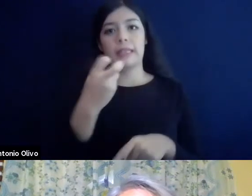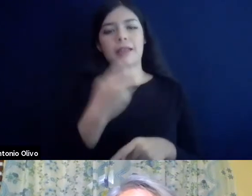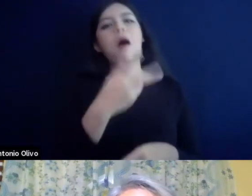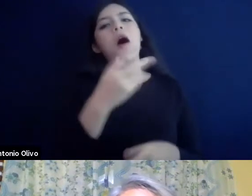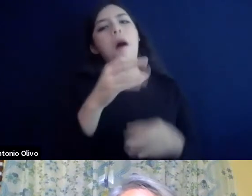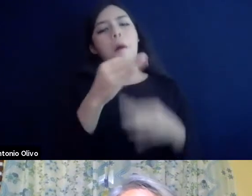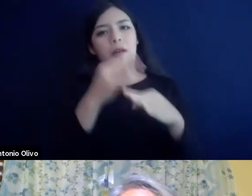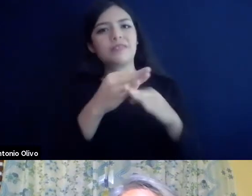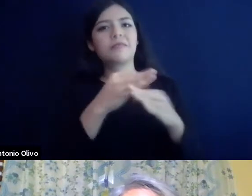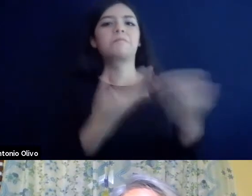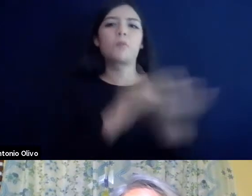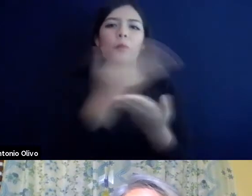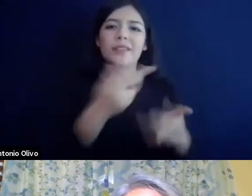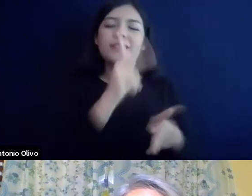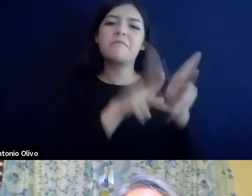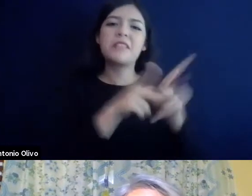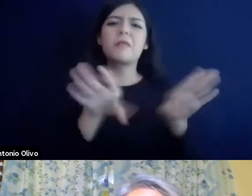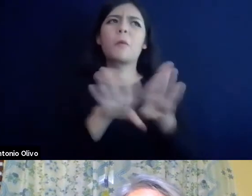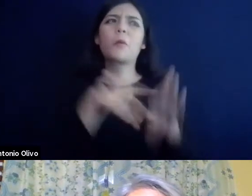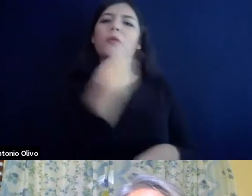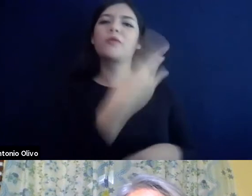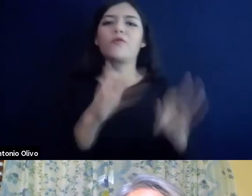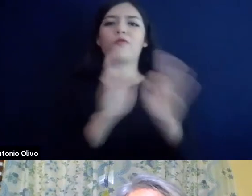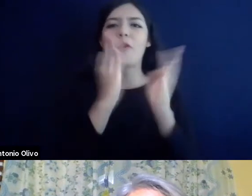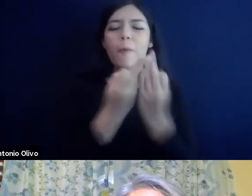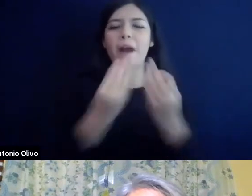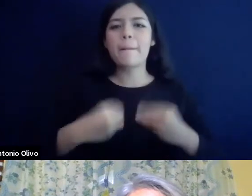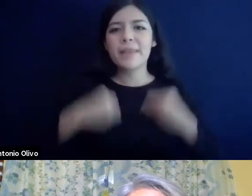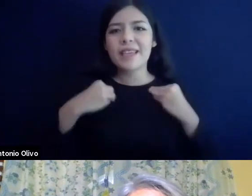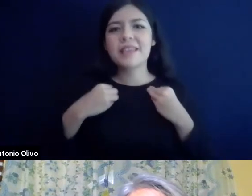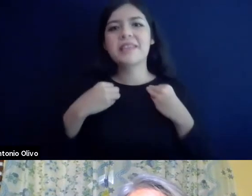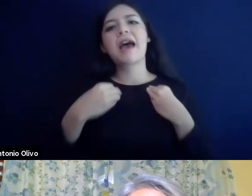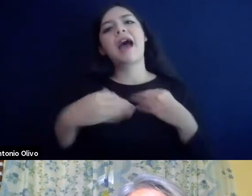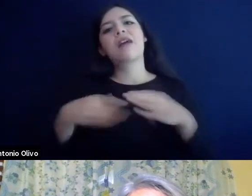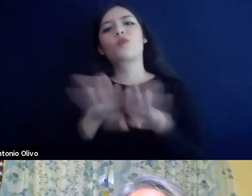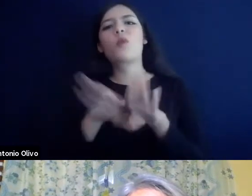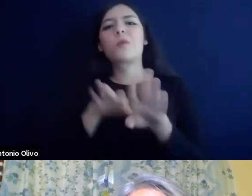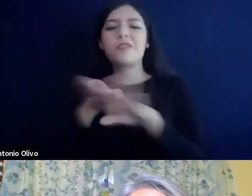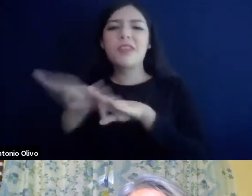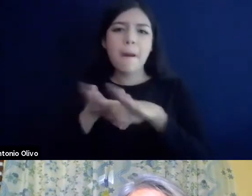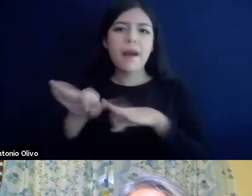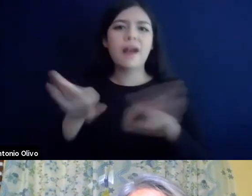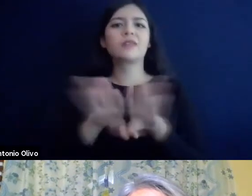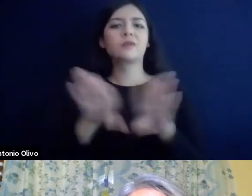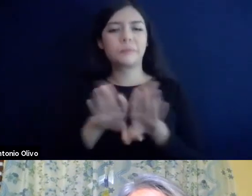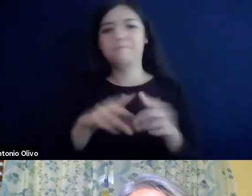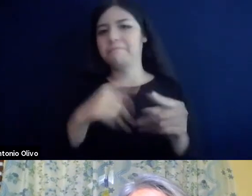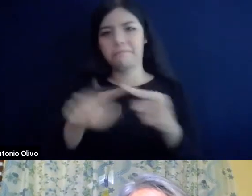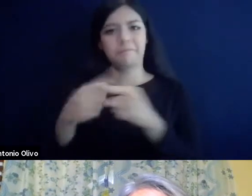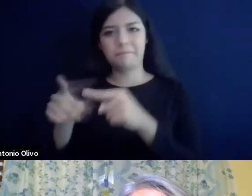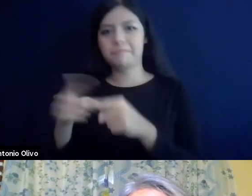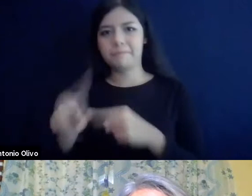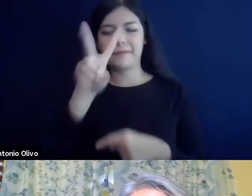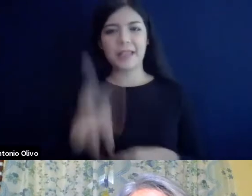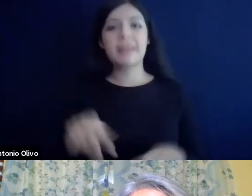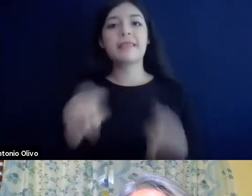licenciatura de gestión cultural y posteriormente laboral en el propio sistema de universidad virtual. Y por último, a José